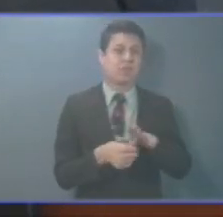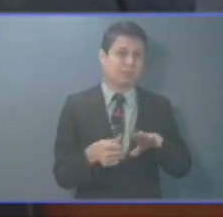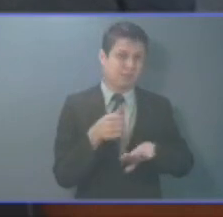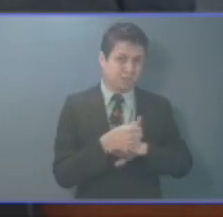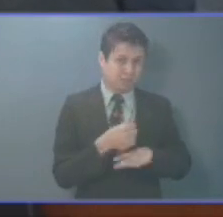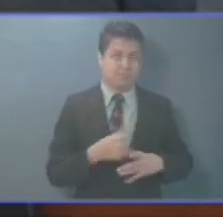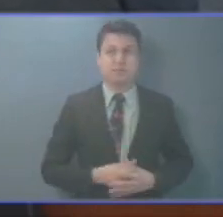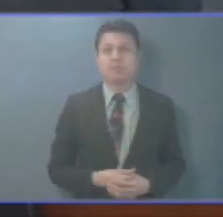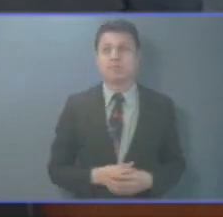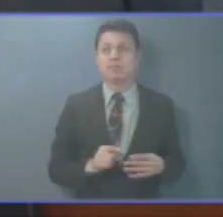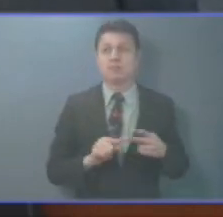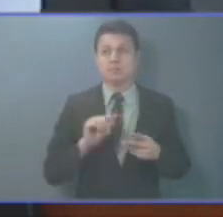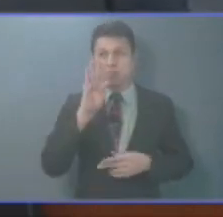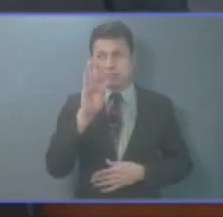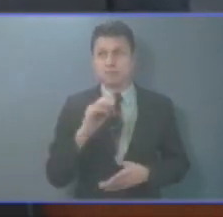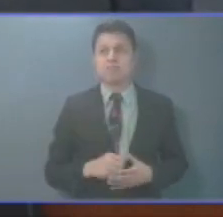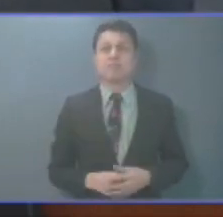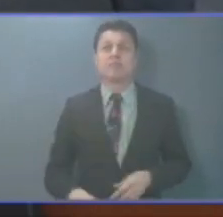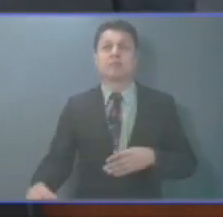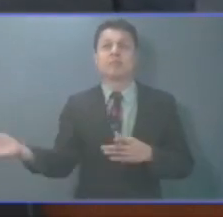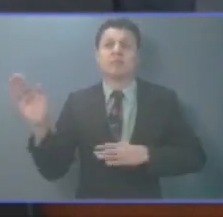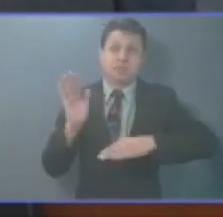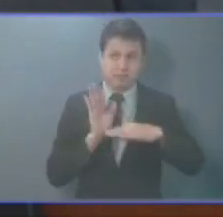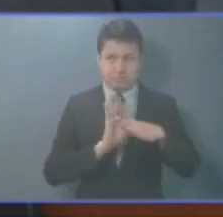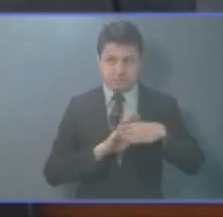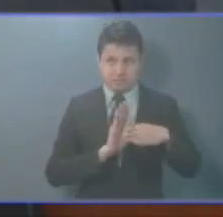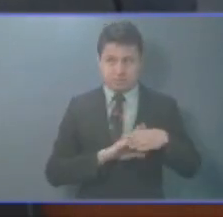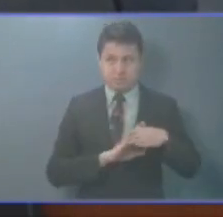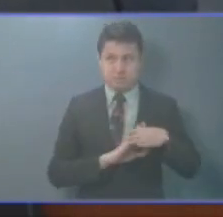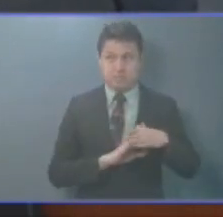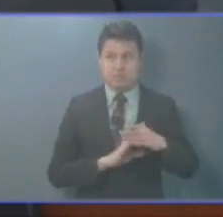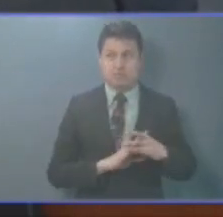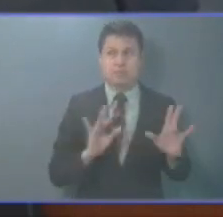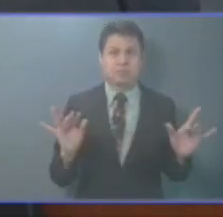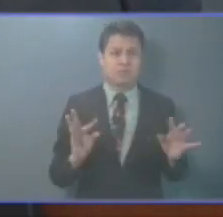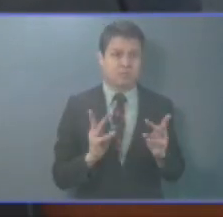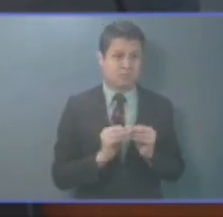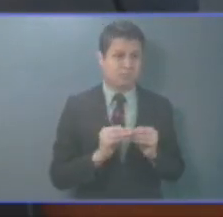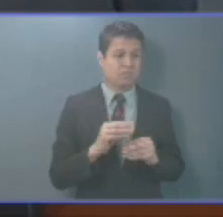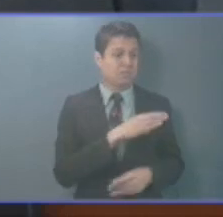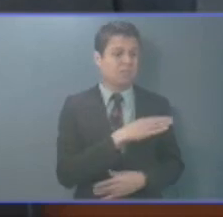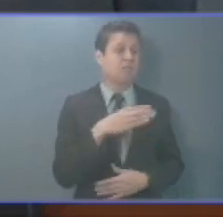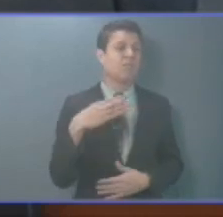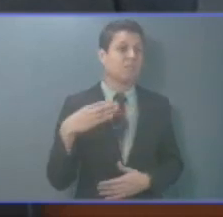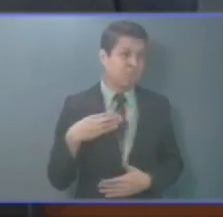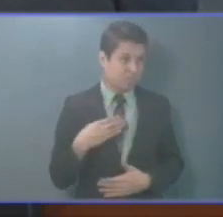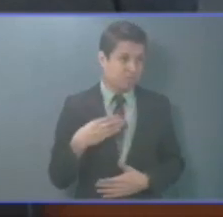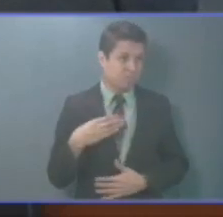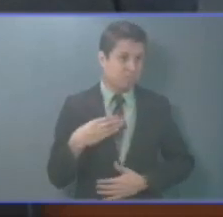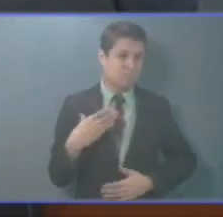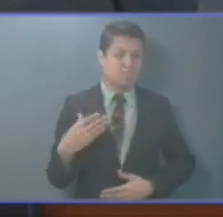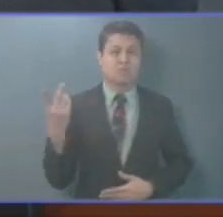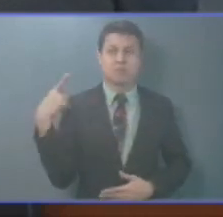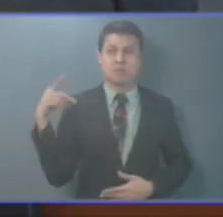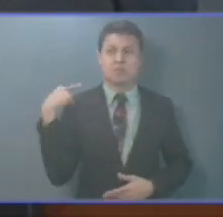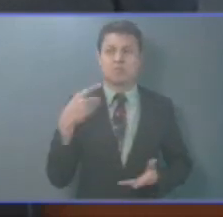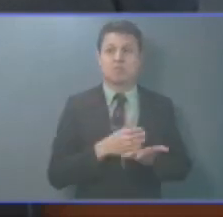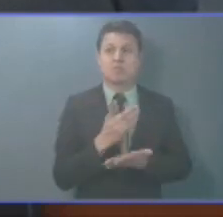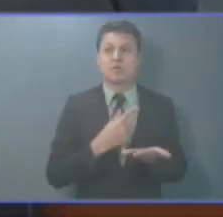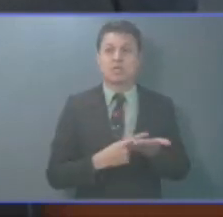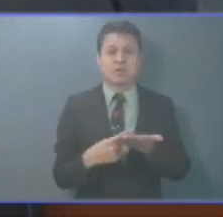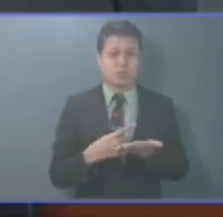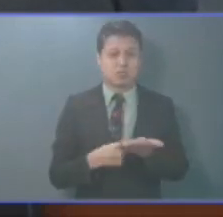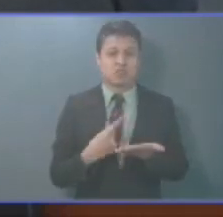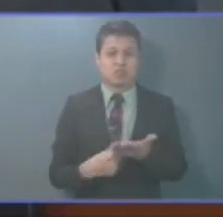administrativos. B. Convocar y presidir las sesiones del Consejo, dirigiendo los debates